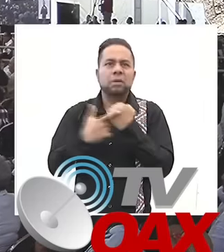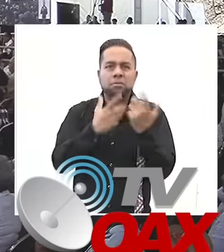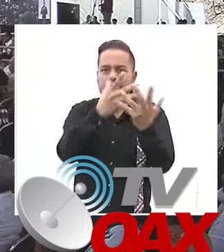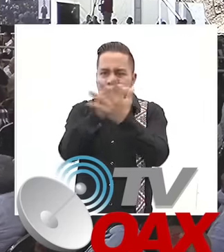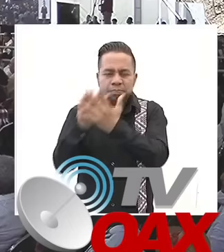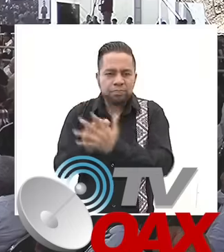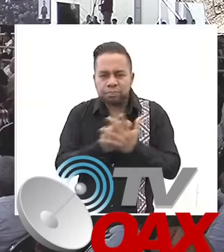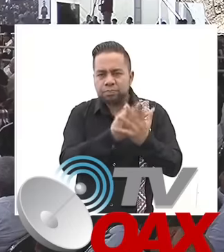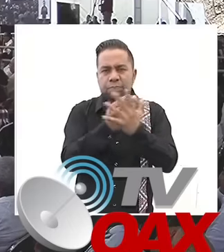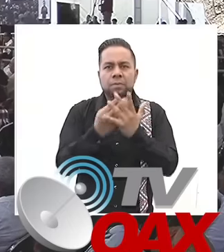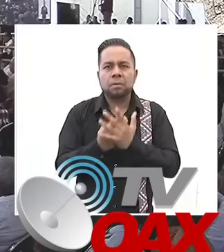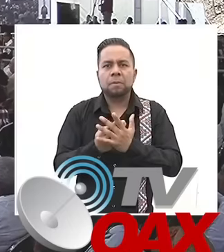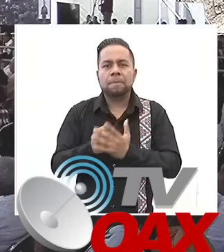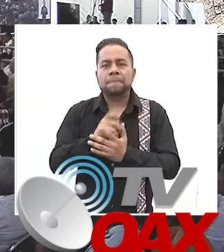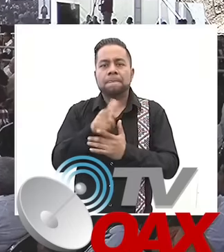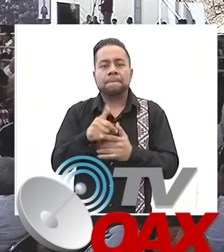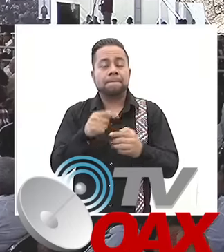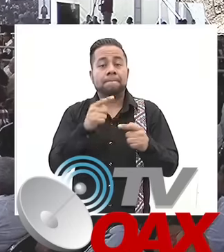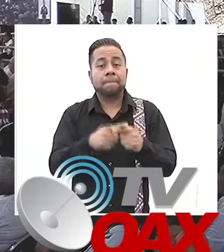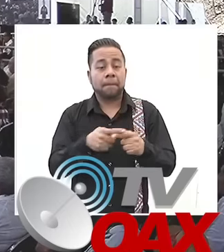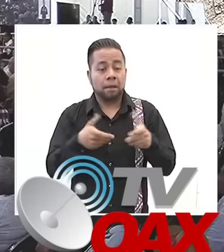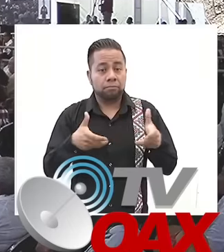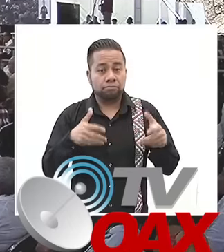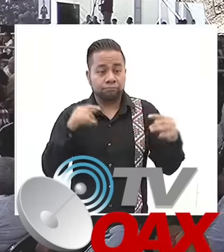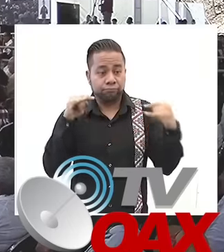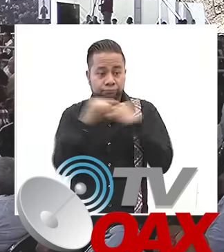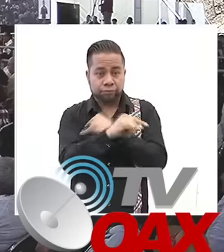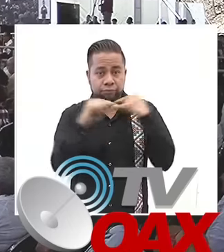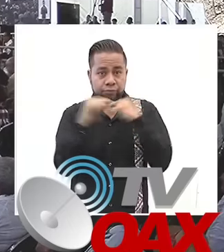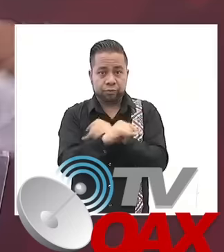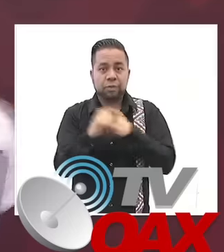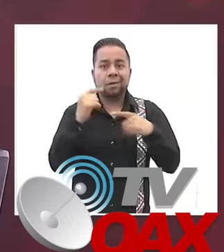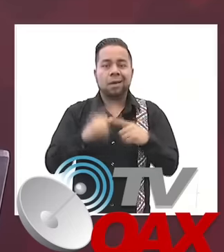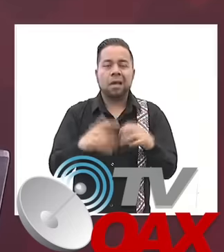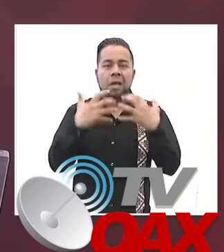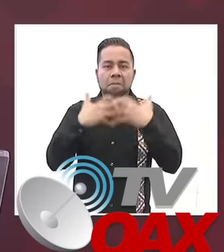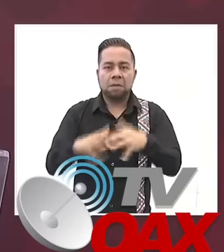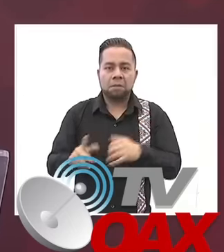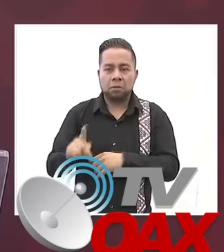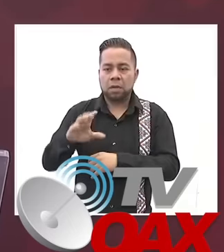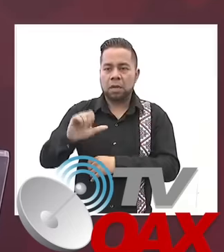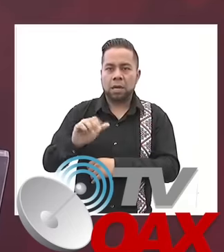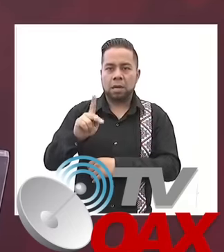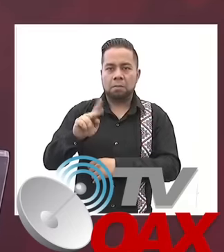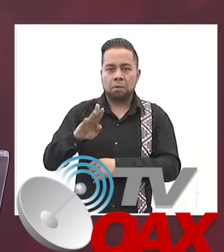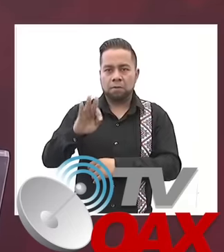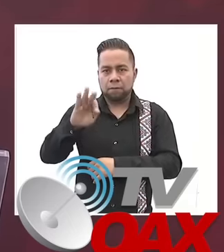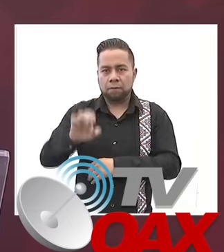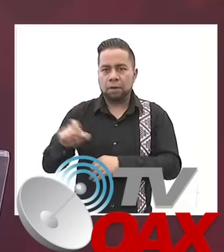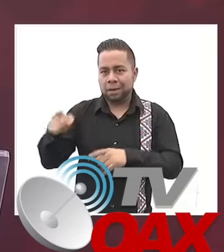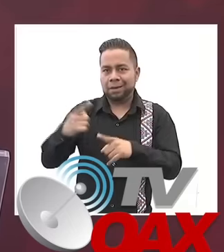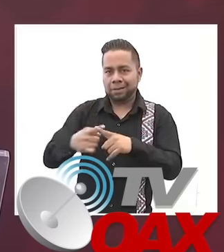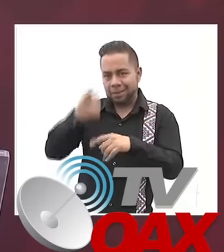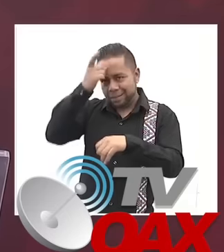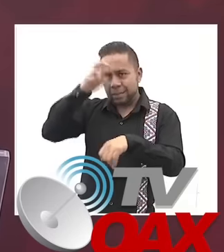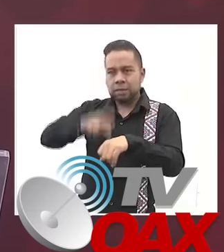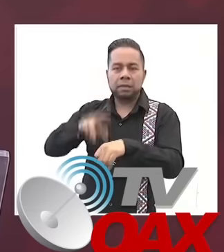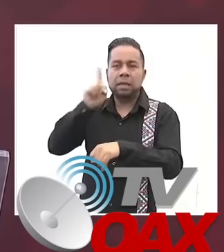la carretera la va a manejar una empresa pública, Capufe, que está aquí la directora.